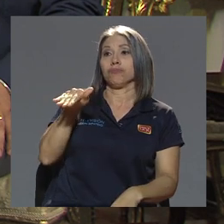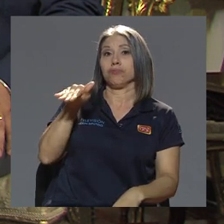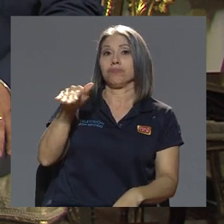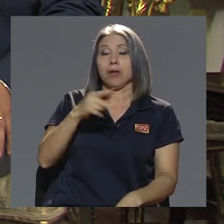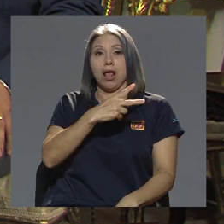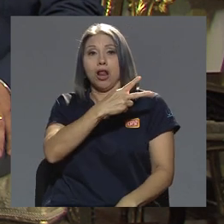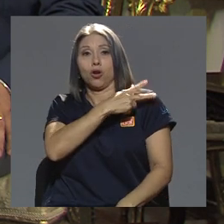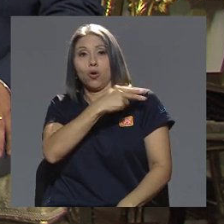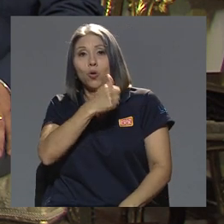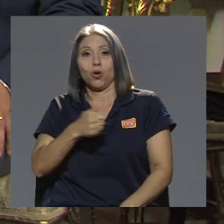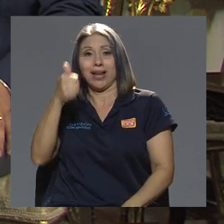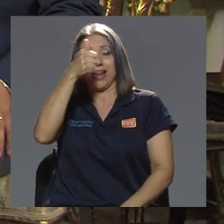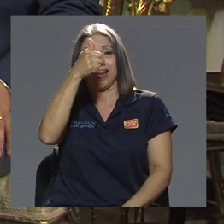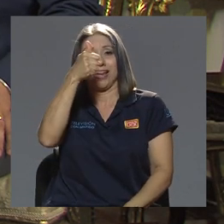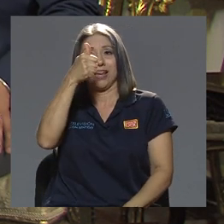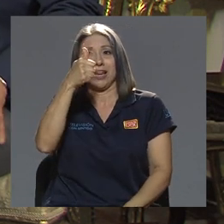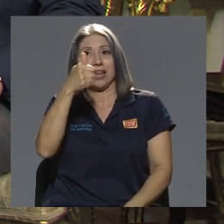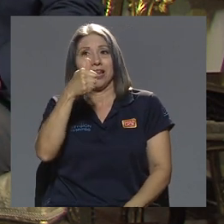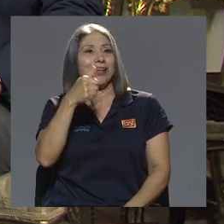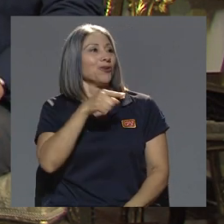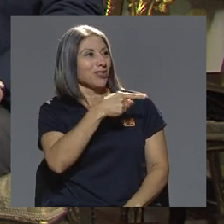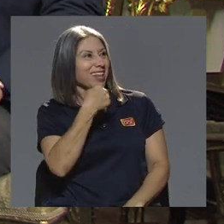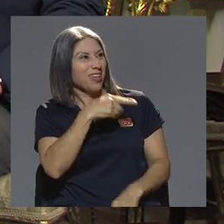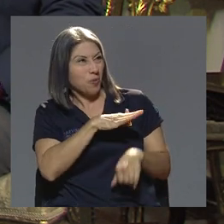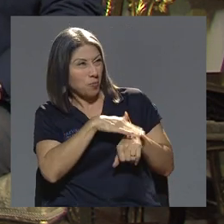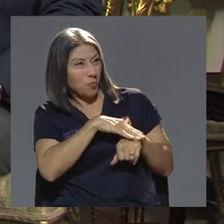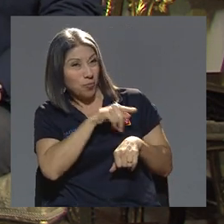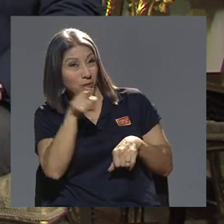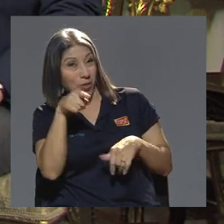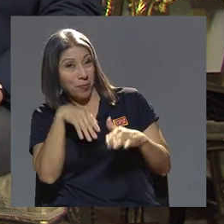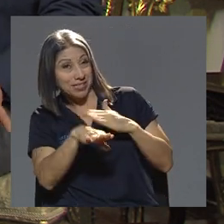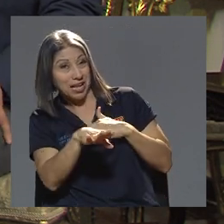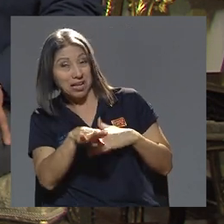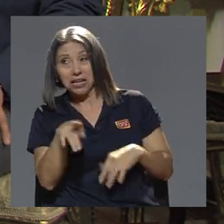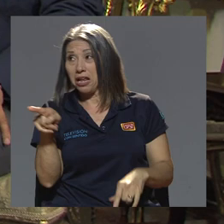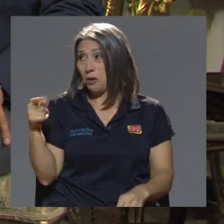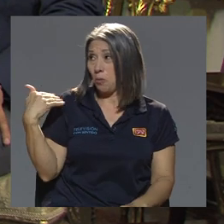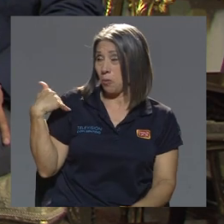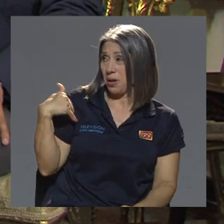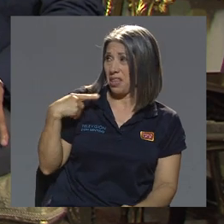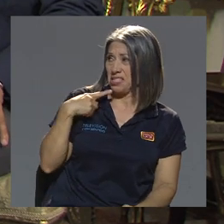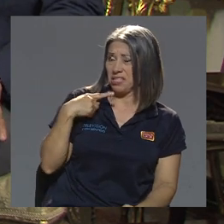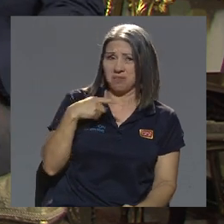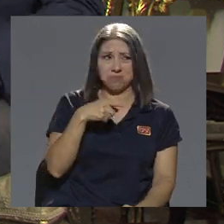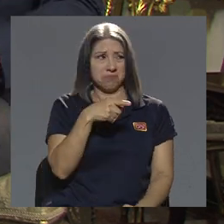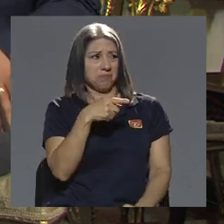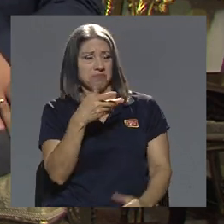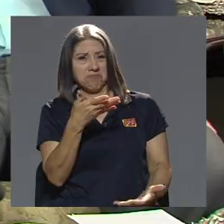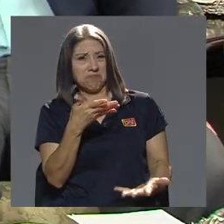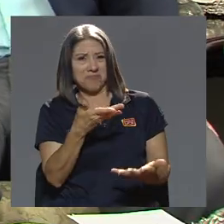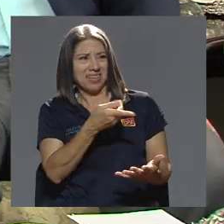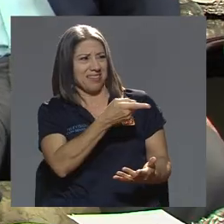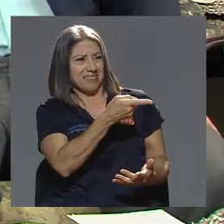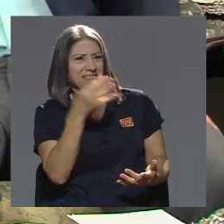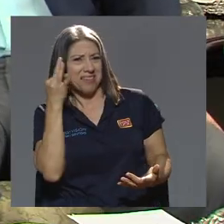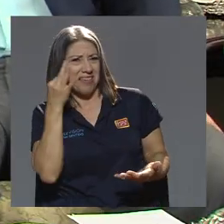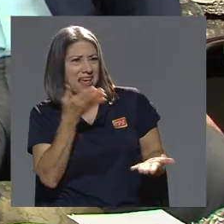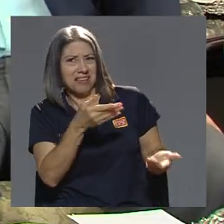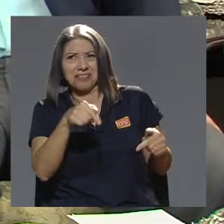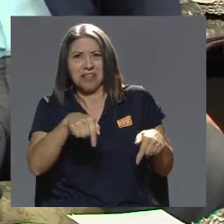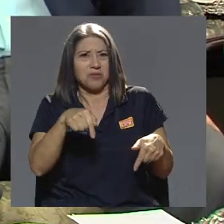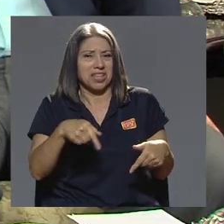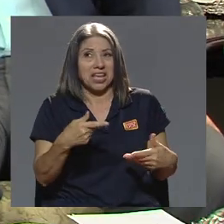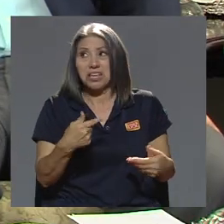coronel de la primera comisaría. ¿Puedo y le pido pasar? ¿Puedo pasar? Y se me quedó viendo como diciendo, ¿qué hace esta doñita por aquí? Favor. ¿Qué hace esta doñita